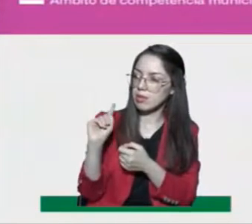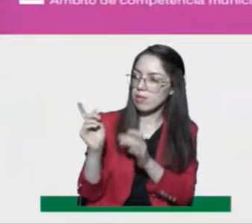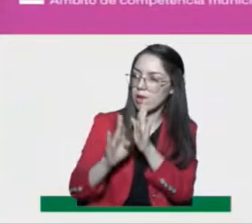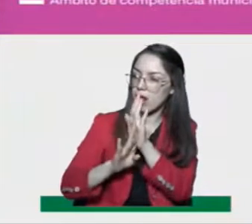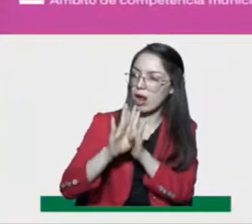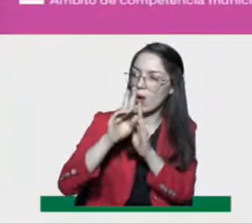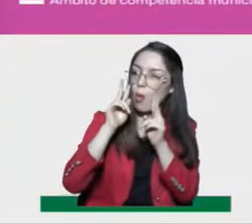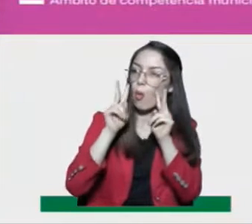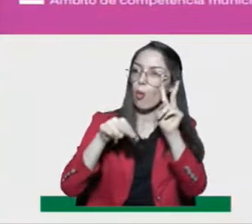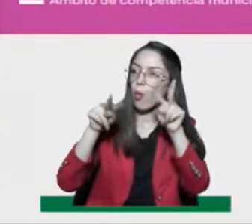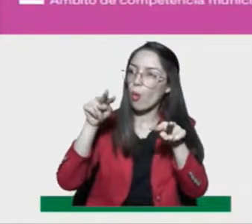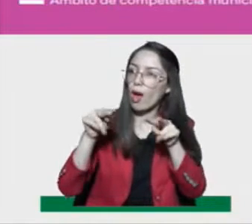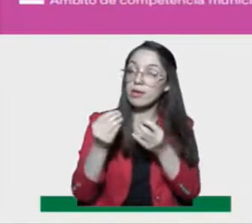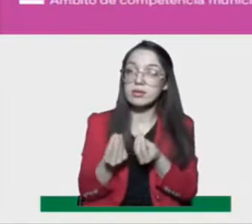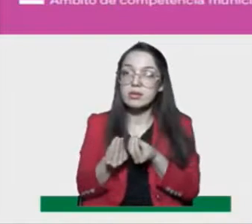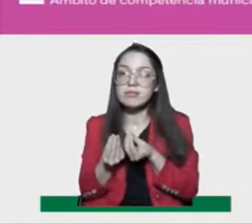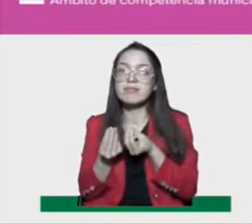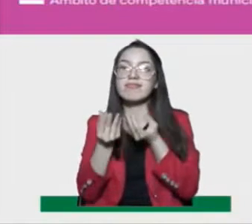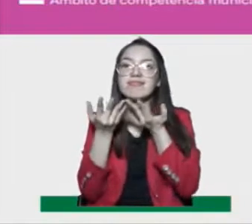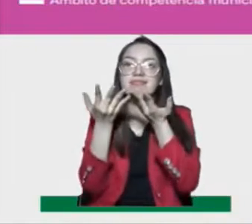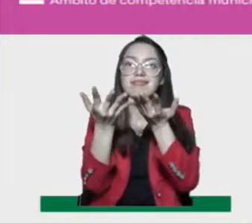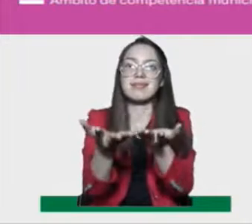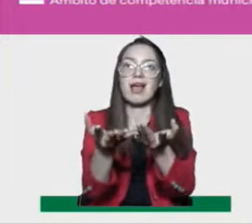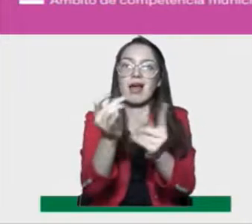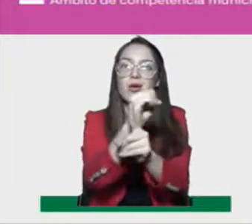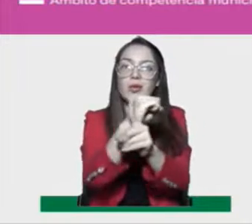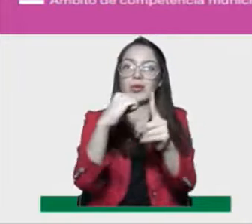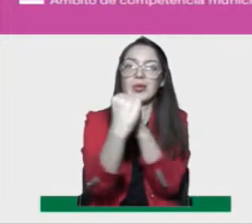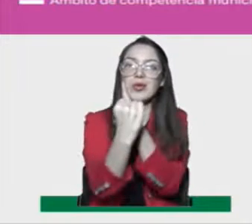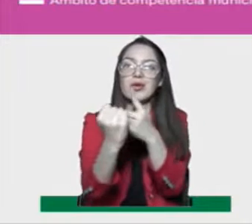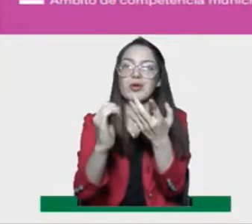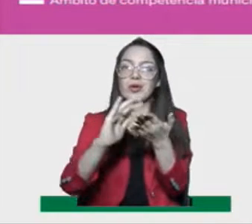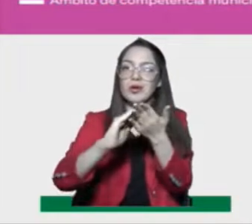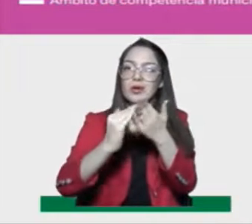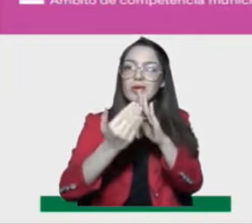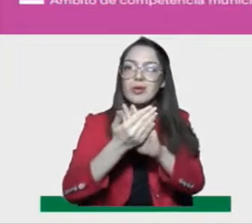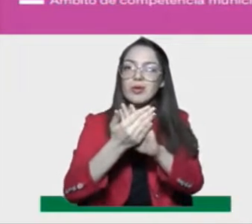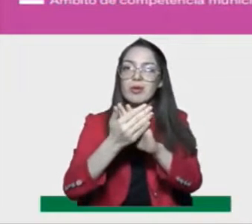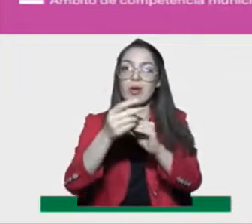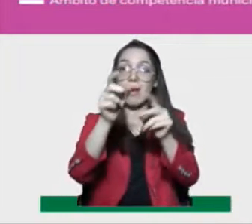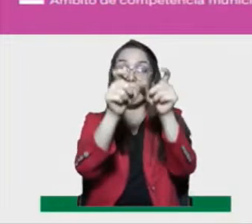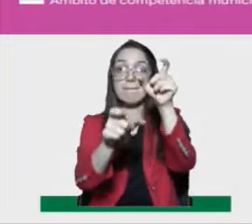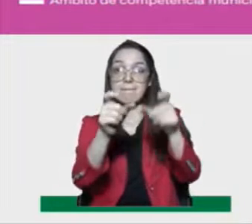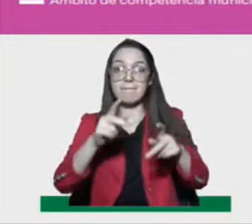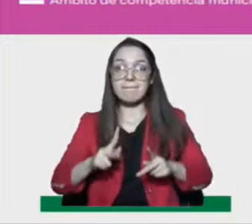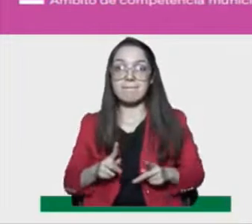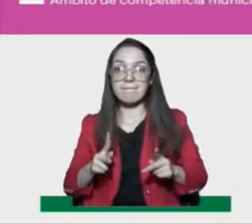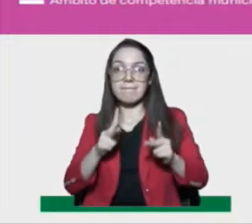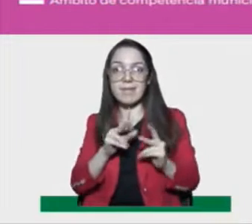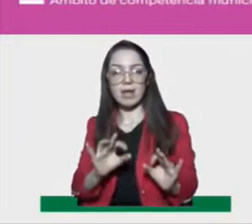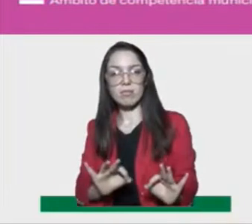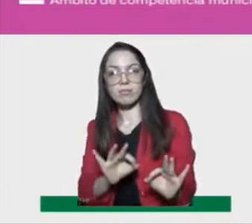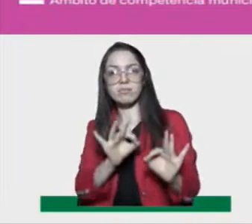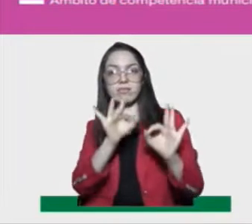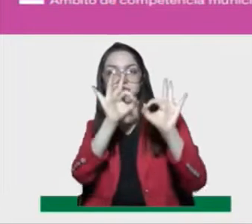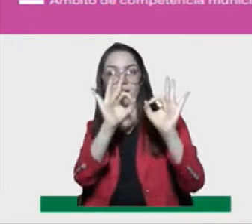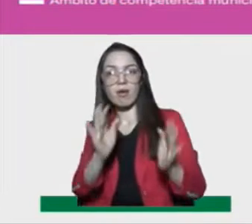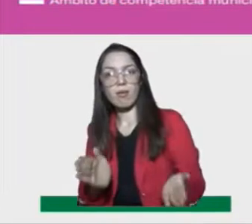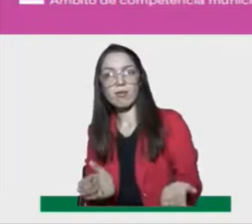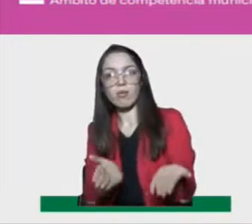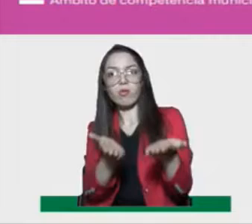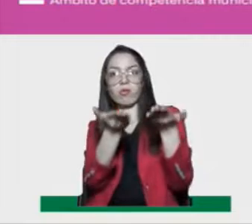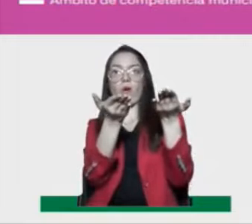al servicio de la comunidad, del componente social, de mejorar las condiciones de calidad de vida de cada uno de los pobladores, y que vean en el